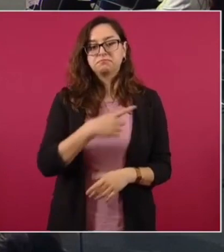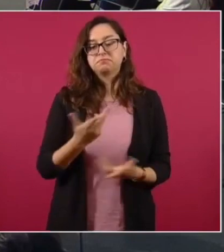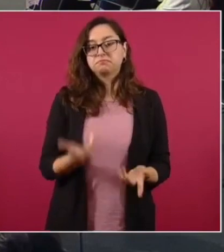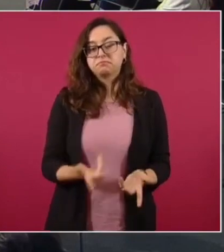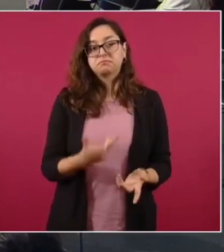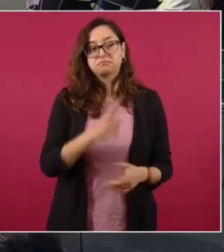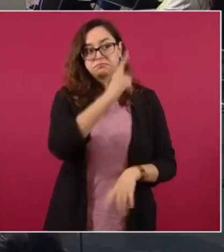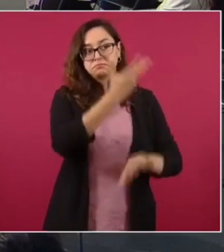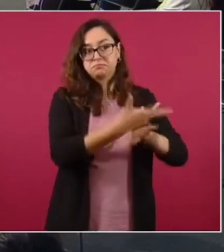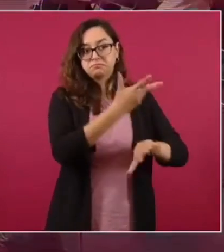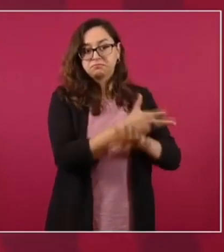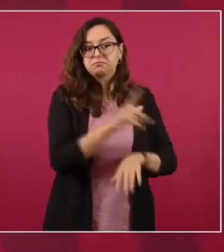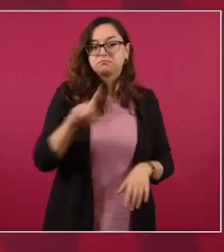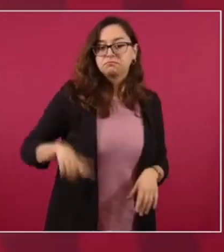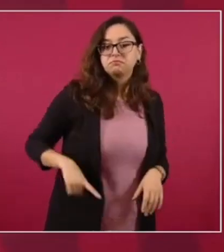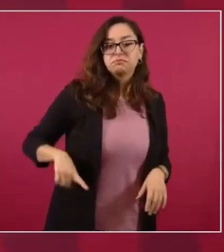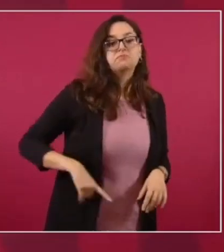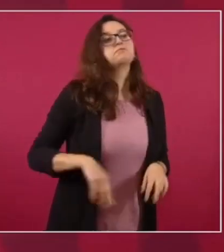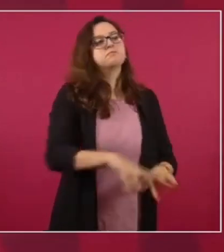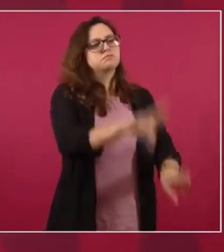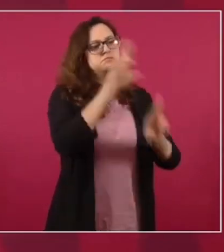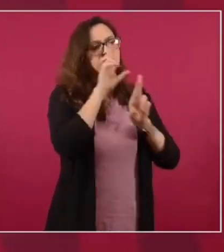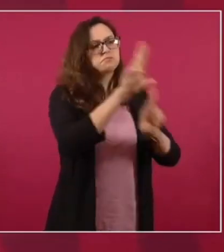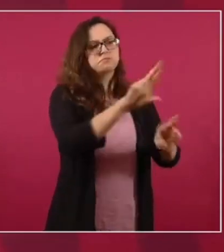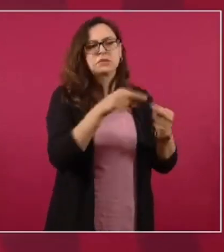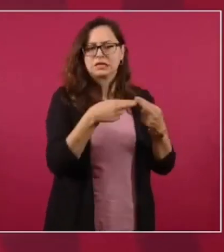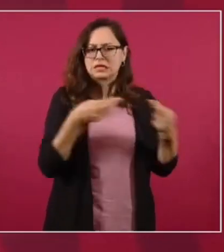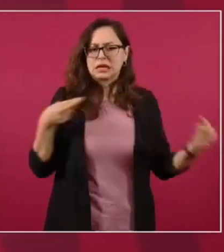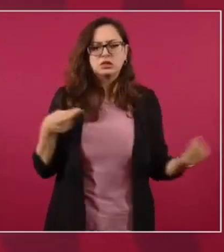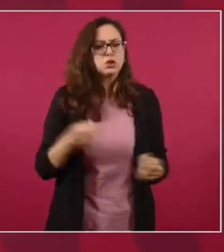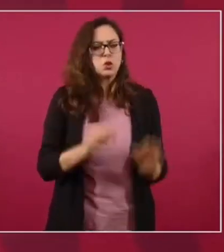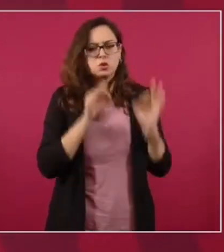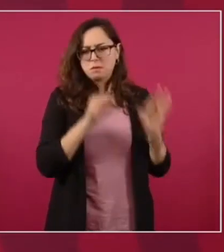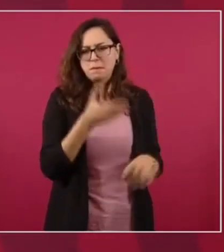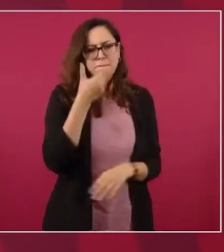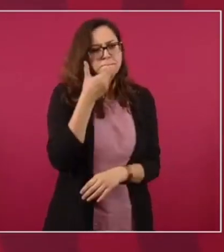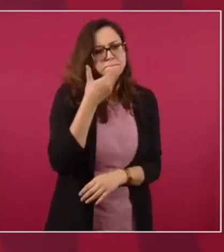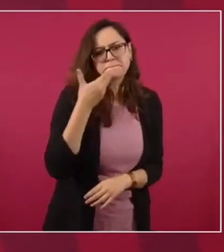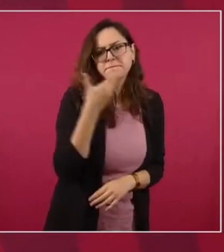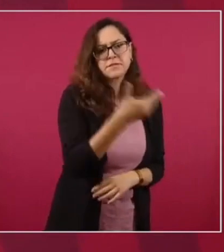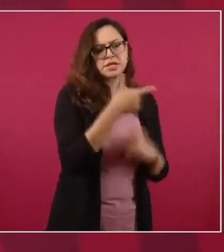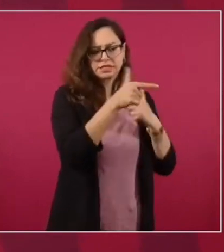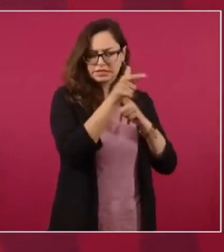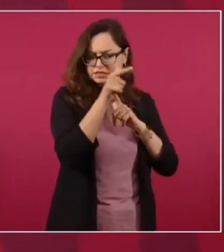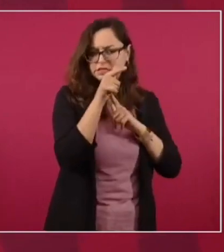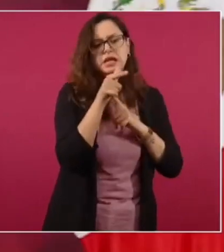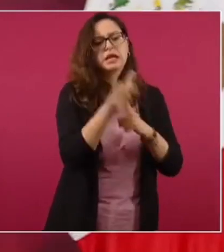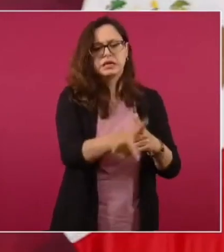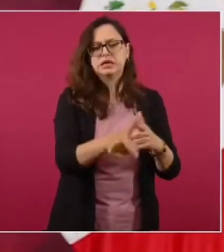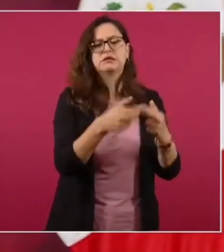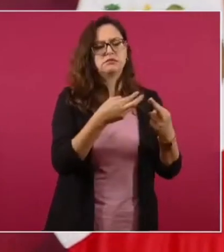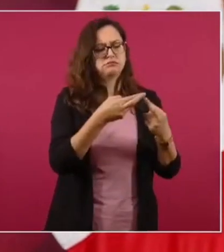gobierno de Estados Unidos y tenemos muy buena relación y la vamos a seguir teniendo, pero